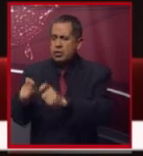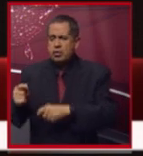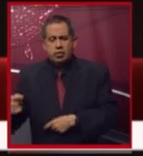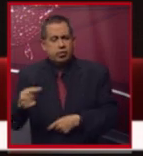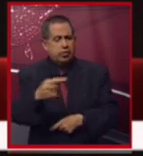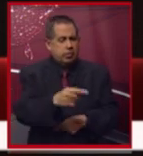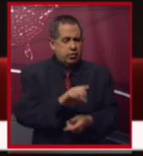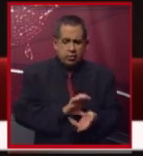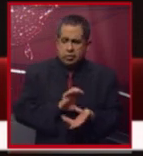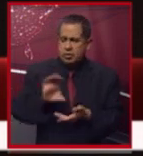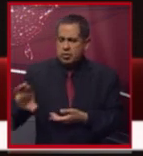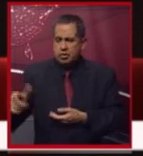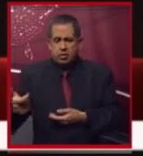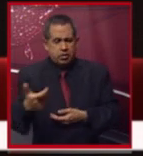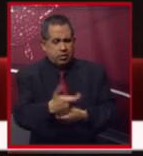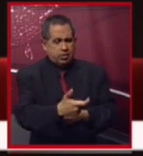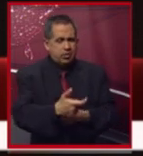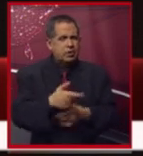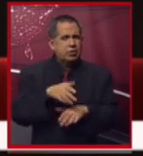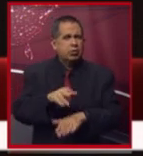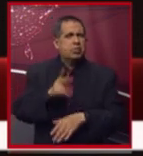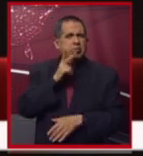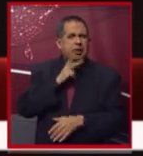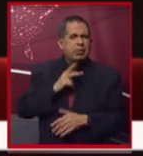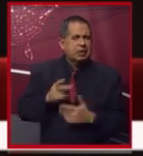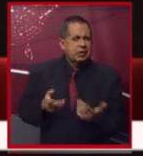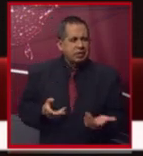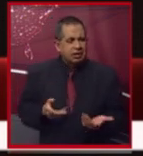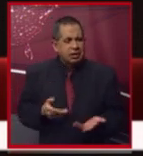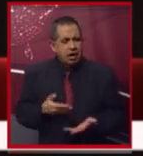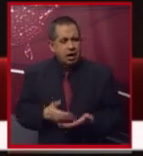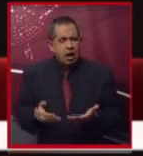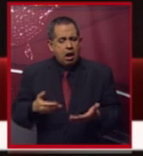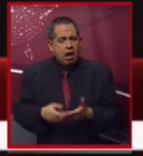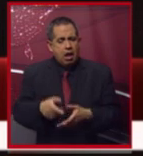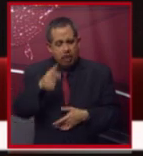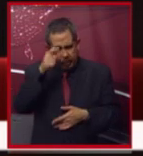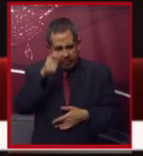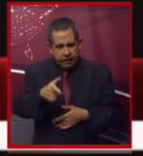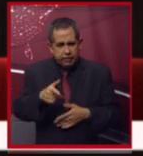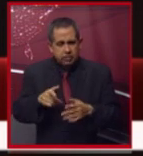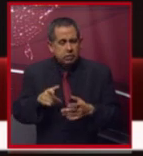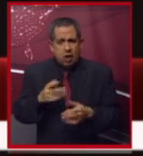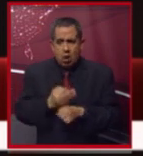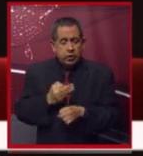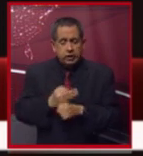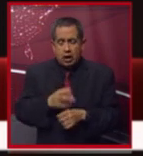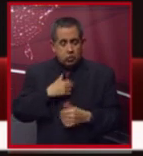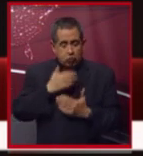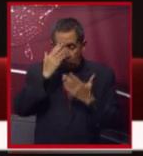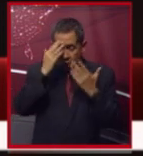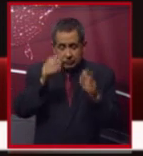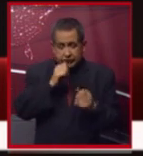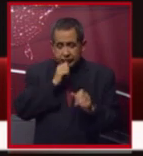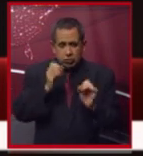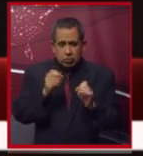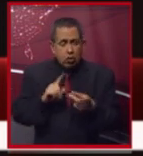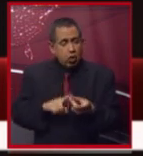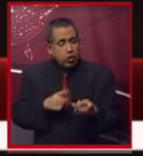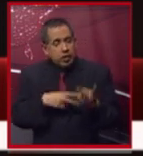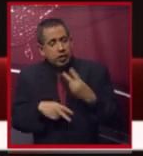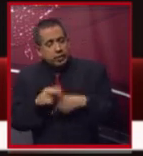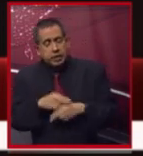recursos por filiales de Petróleos Mexicanos. Hasta este momento no conocemos con precisión el origen